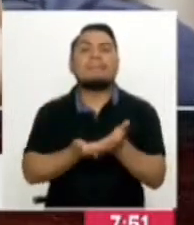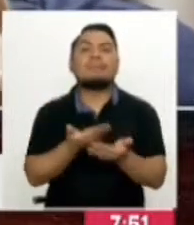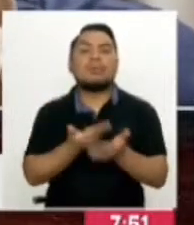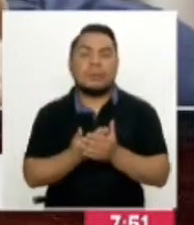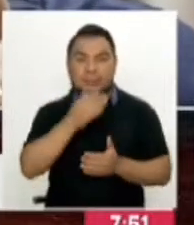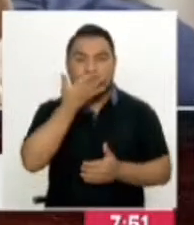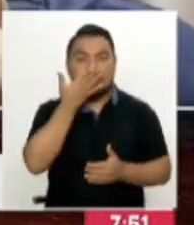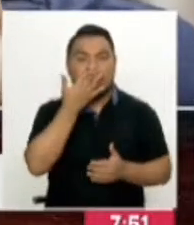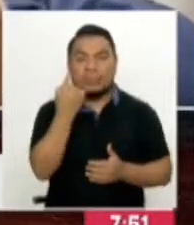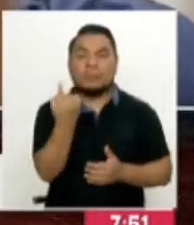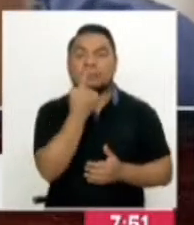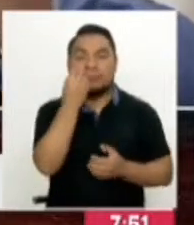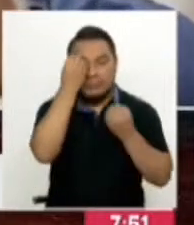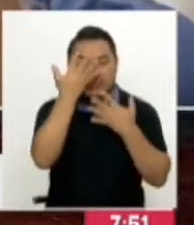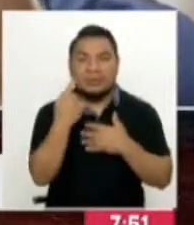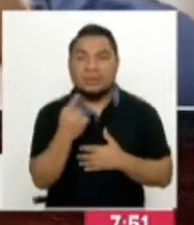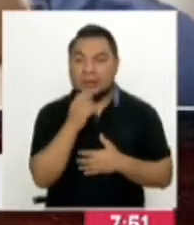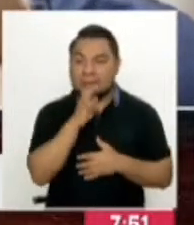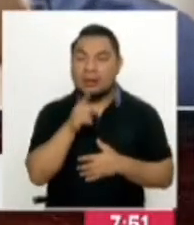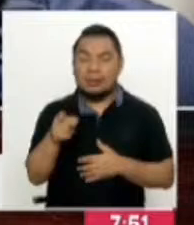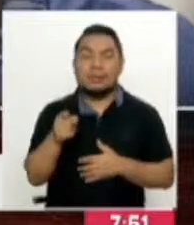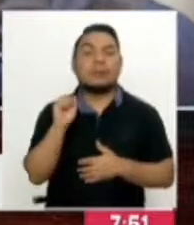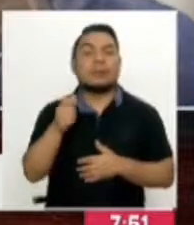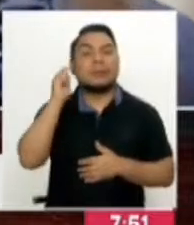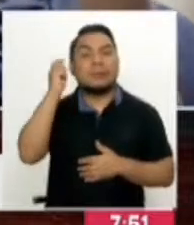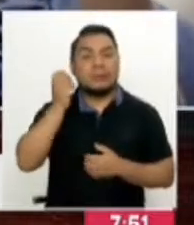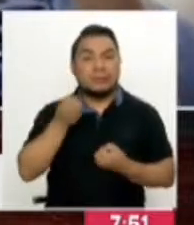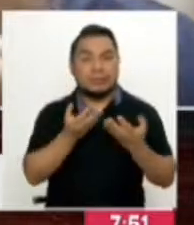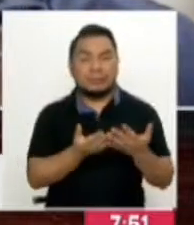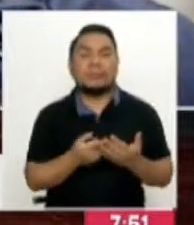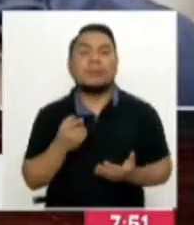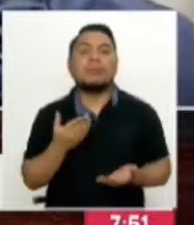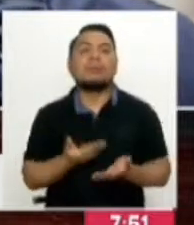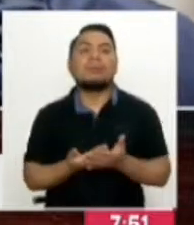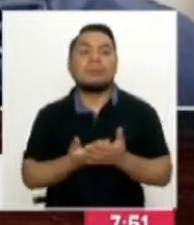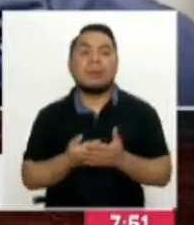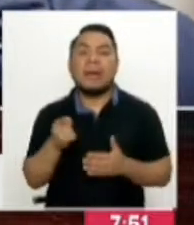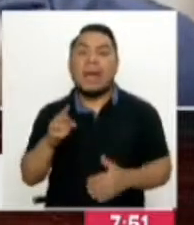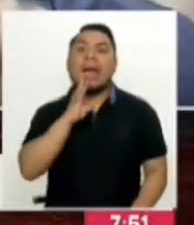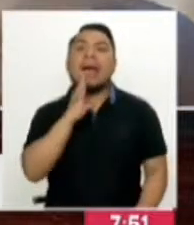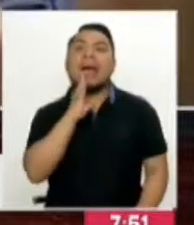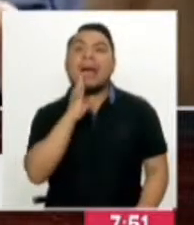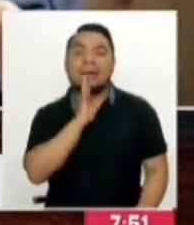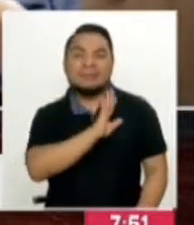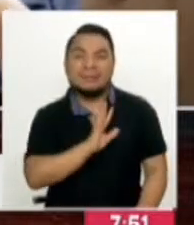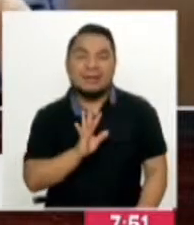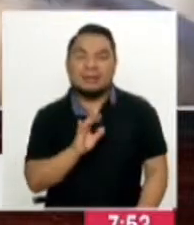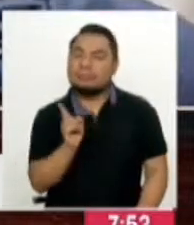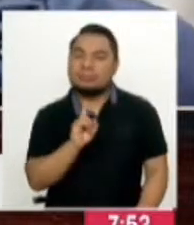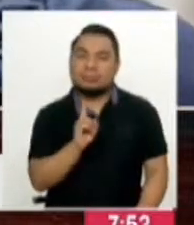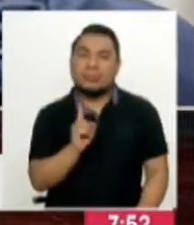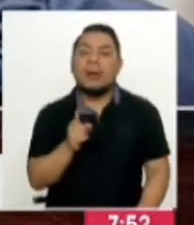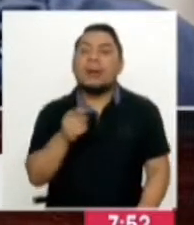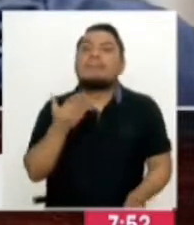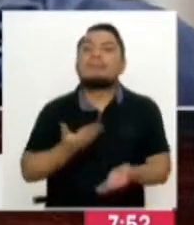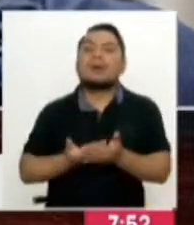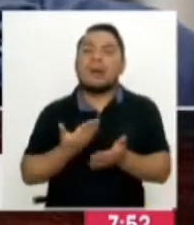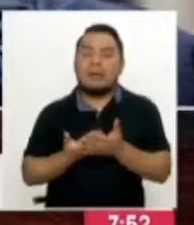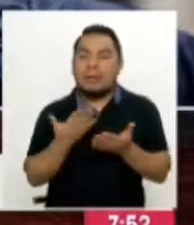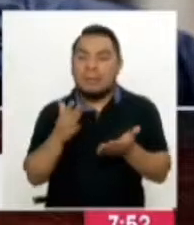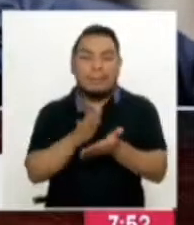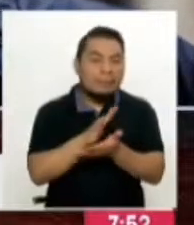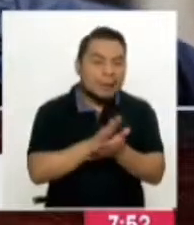sola información, el solo dicho de colaboración eficaz no es prueba. Eso ya lo ha establecido en senda resolución de nuestra Corte